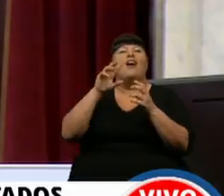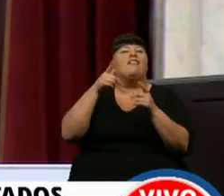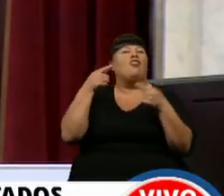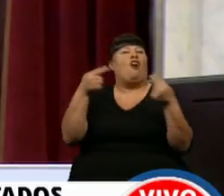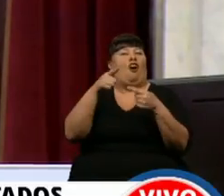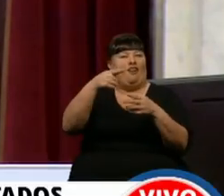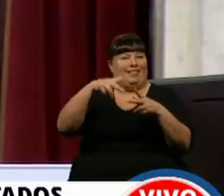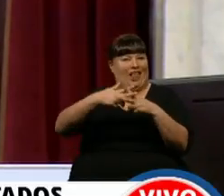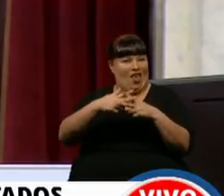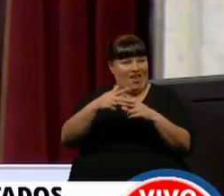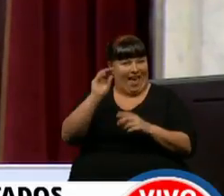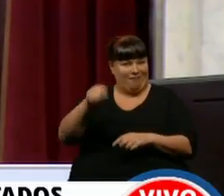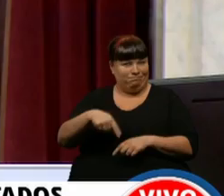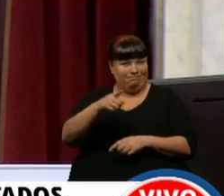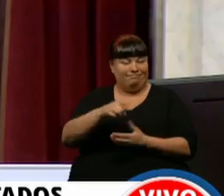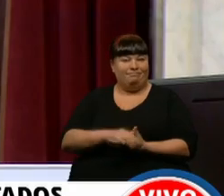tecnología también